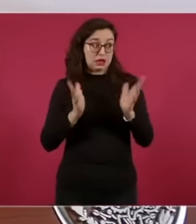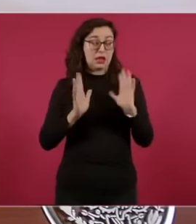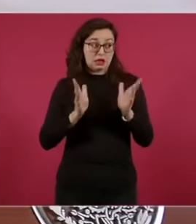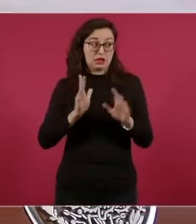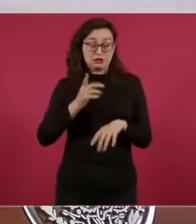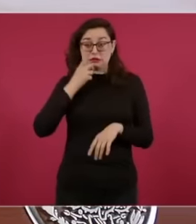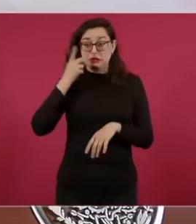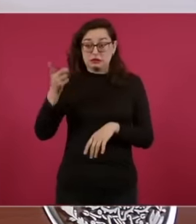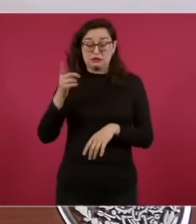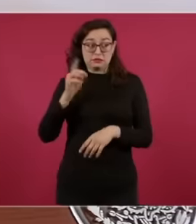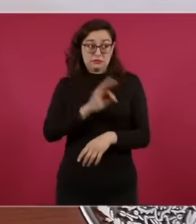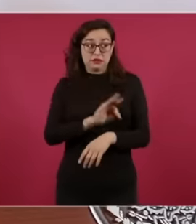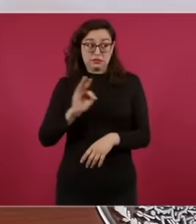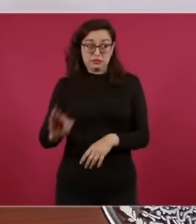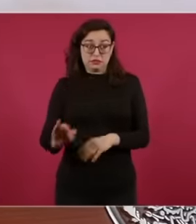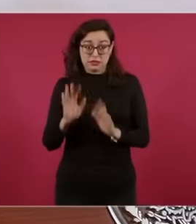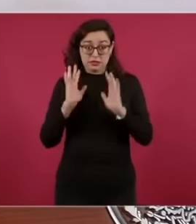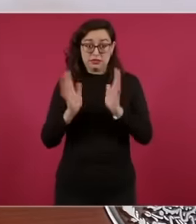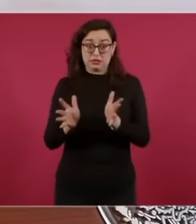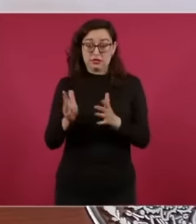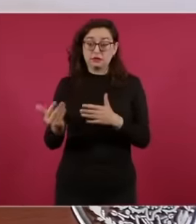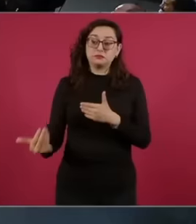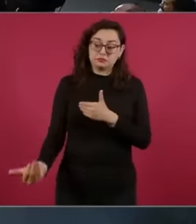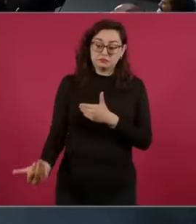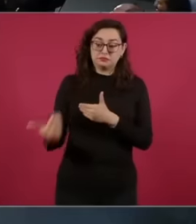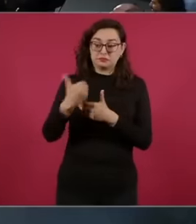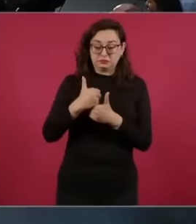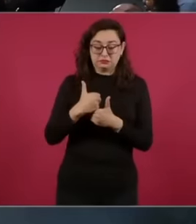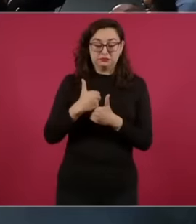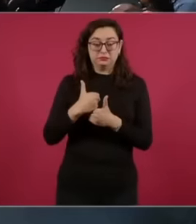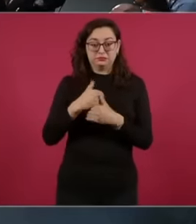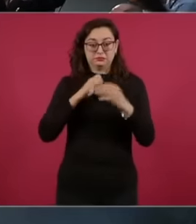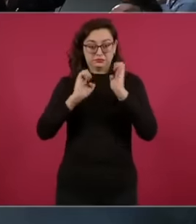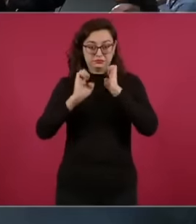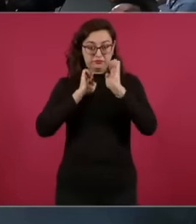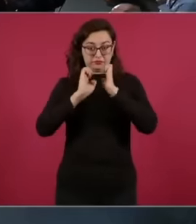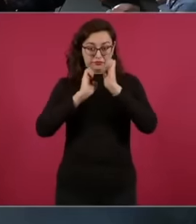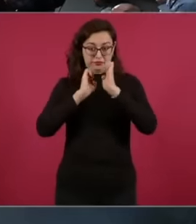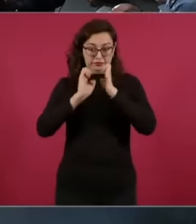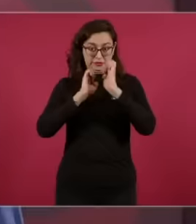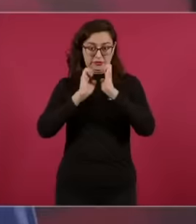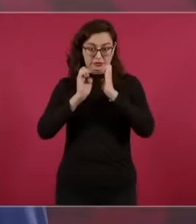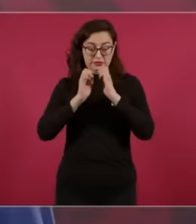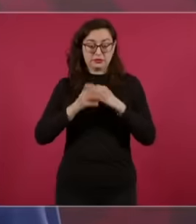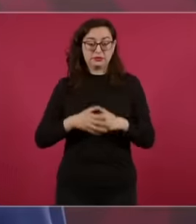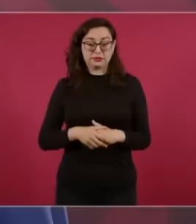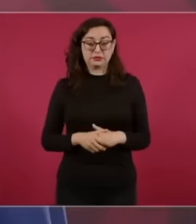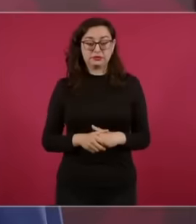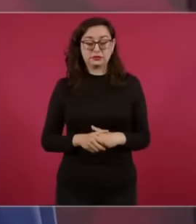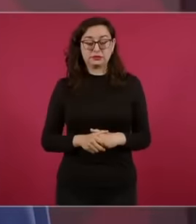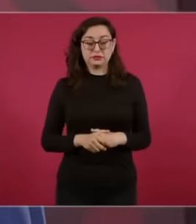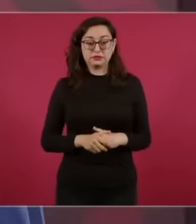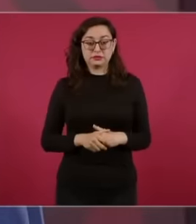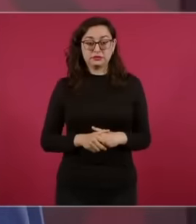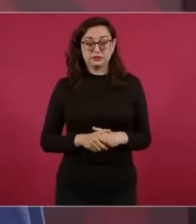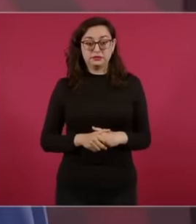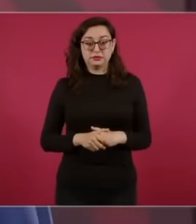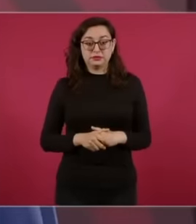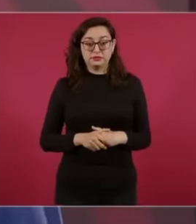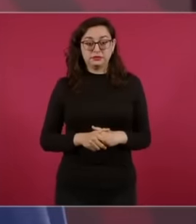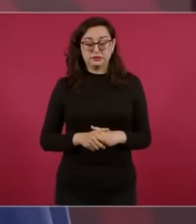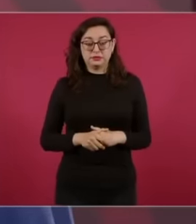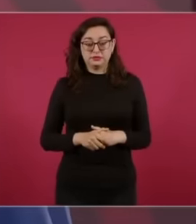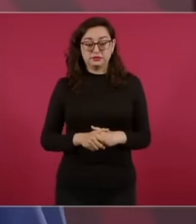que cuando quiera venir, que venga, son